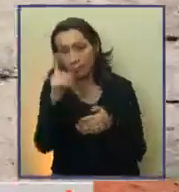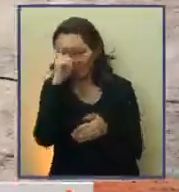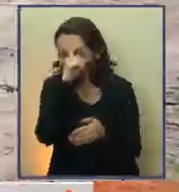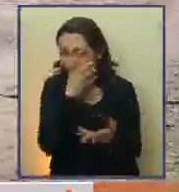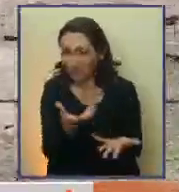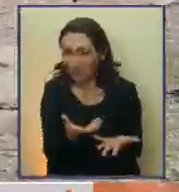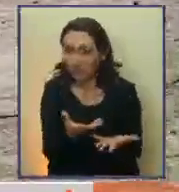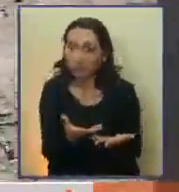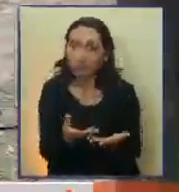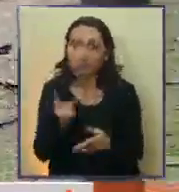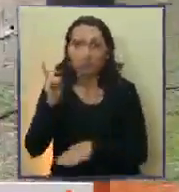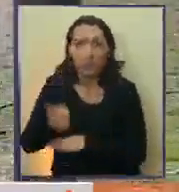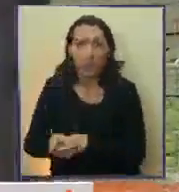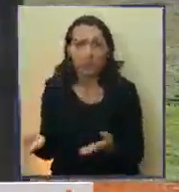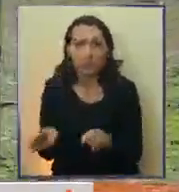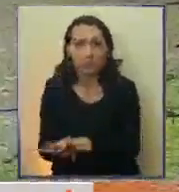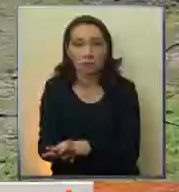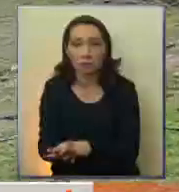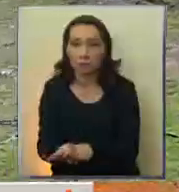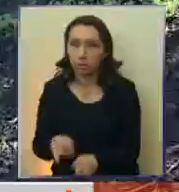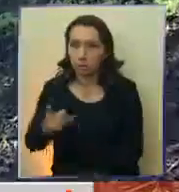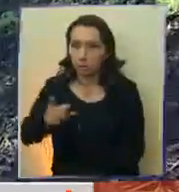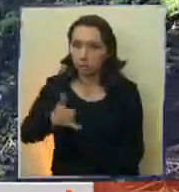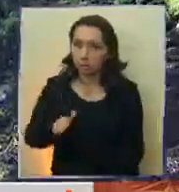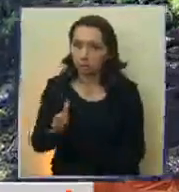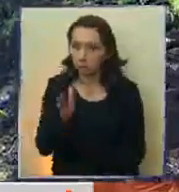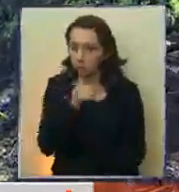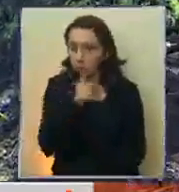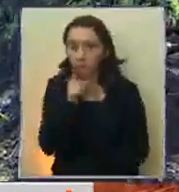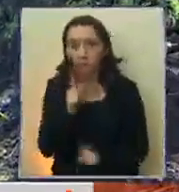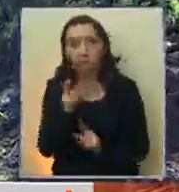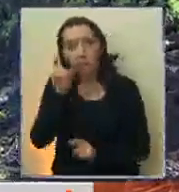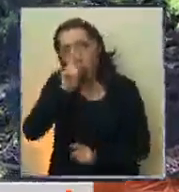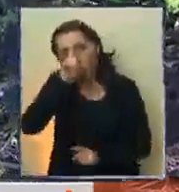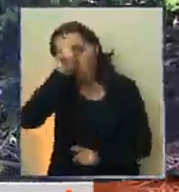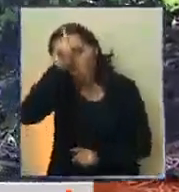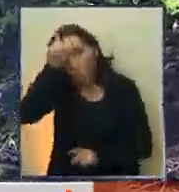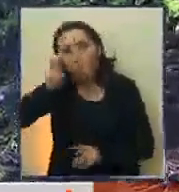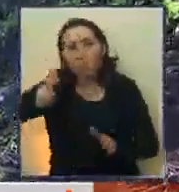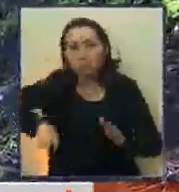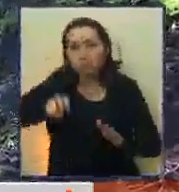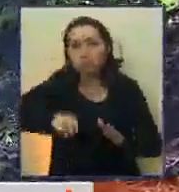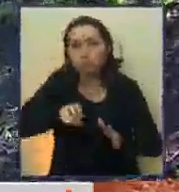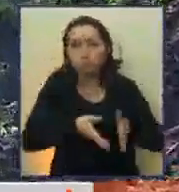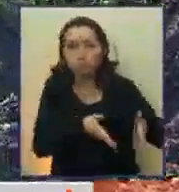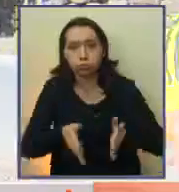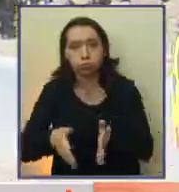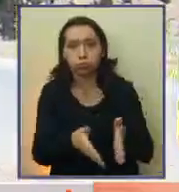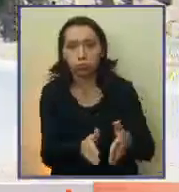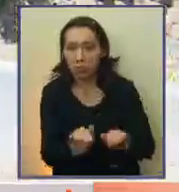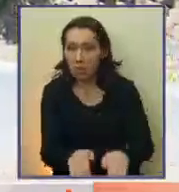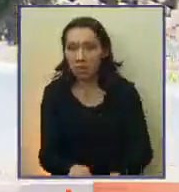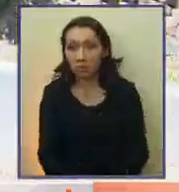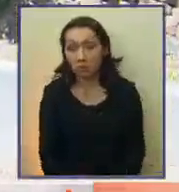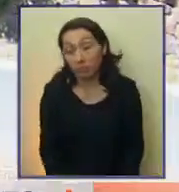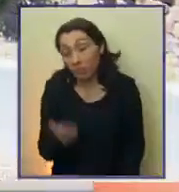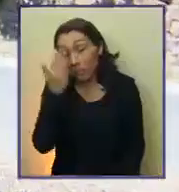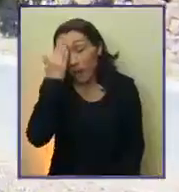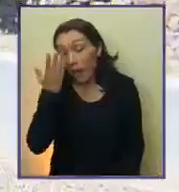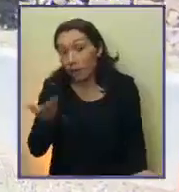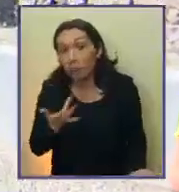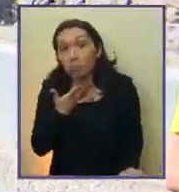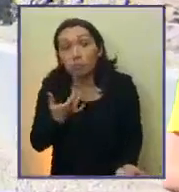medida que al parecer no tiene para nada contentos a los excursionistas que habitualmente ocupa en este sendero malo porque